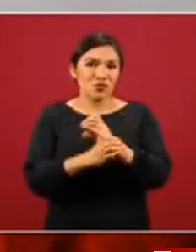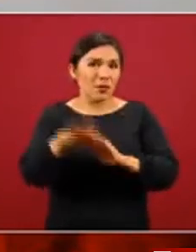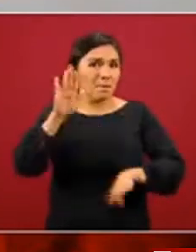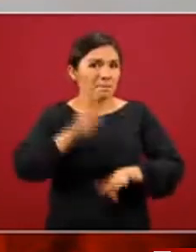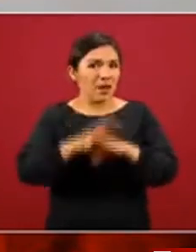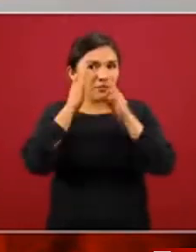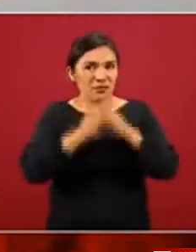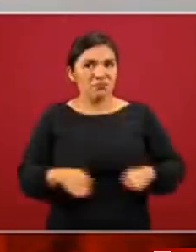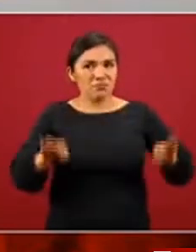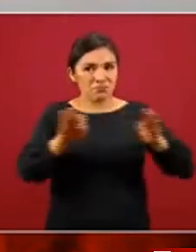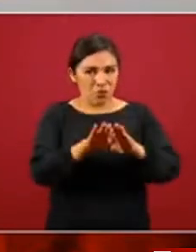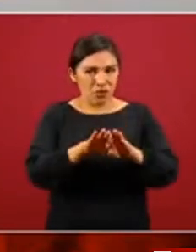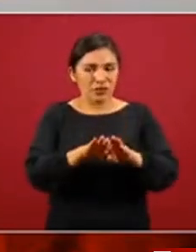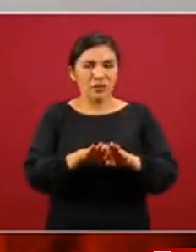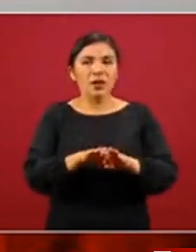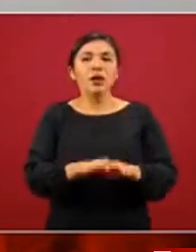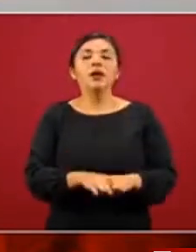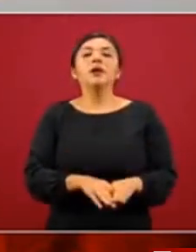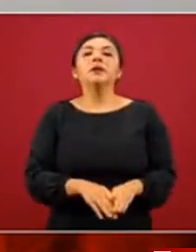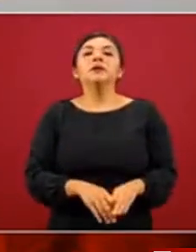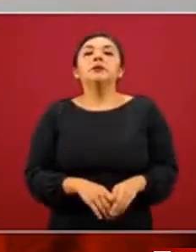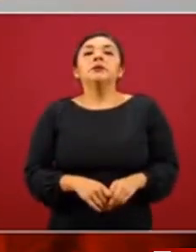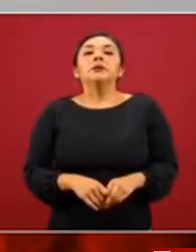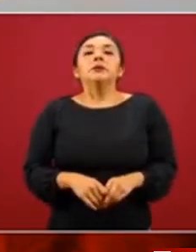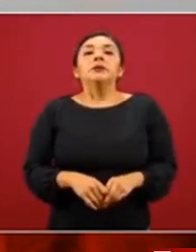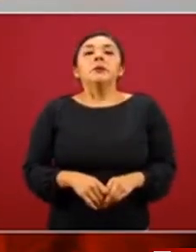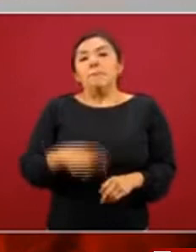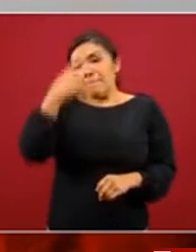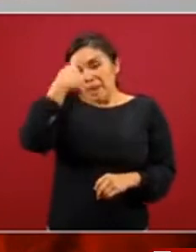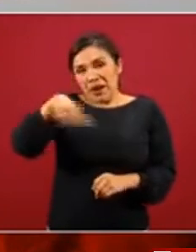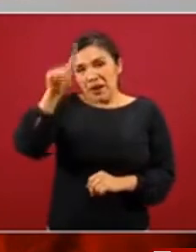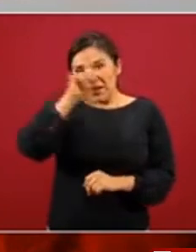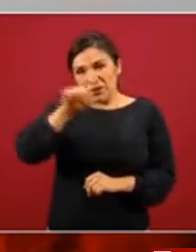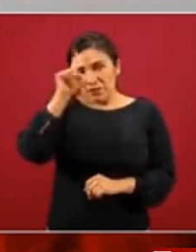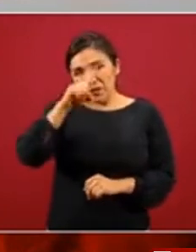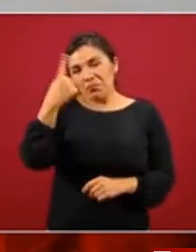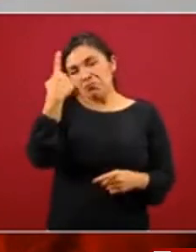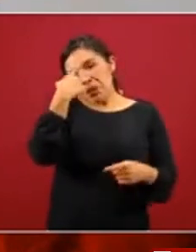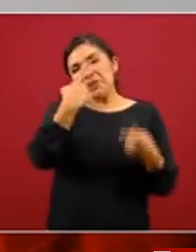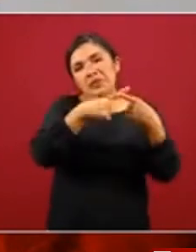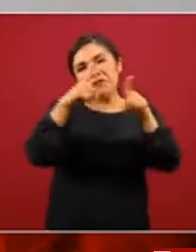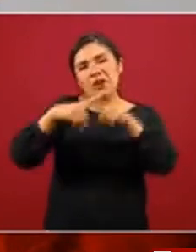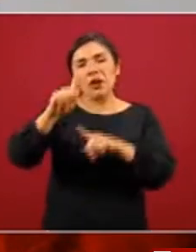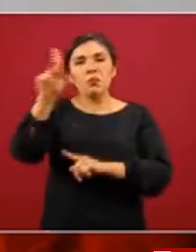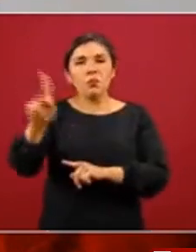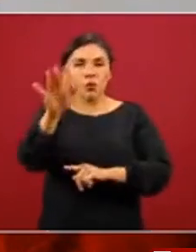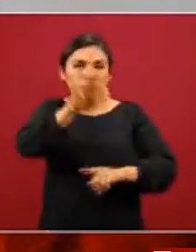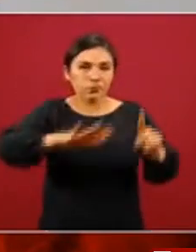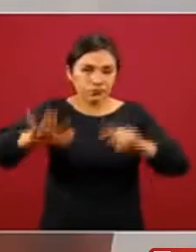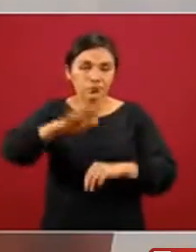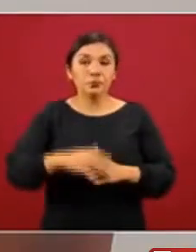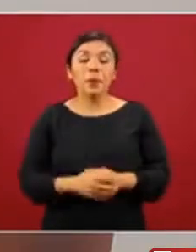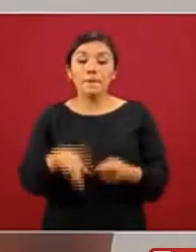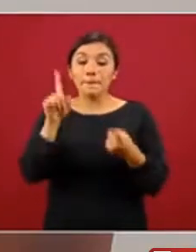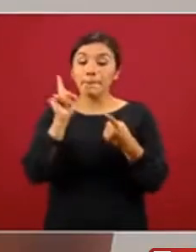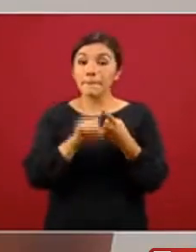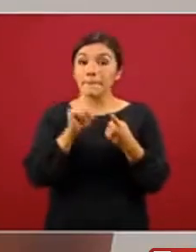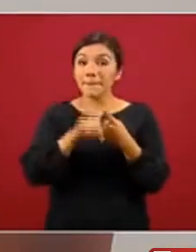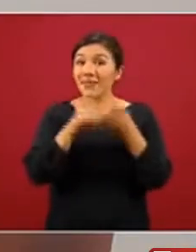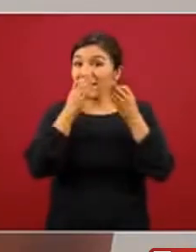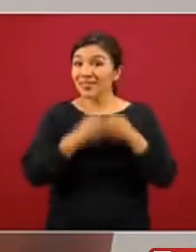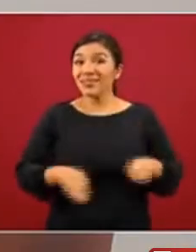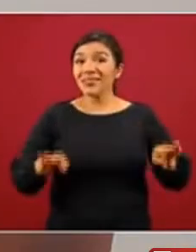si queremos verlo de esta manera, de recomendaciones para diferentes poblaciones. La primera, y muy importantemente,